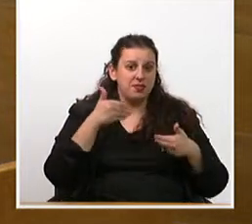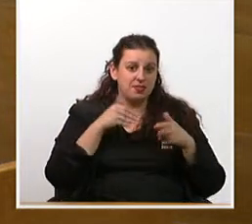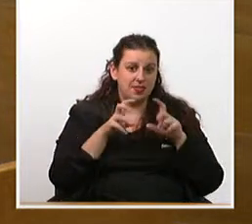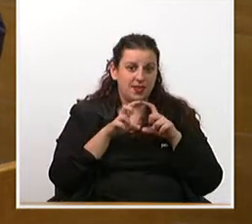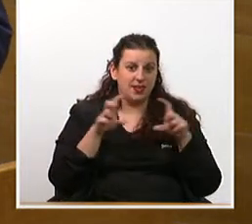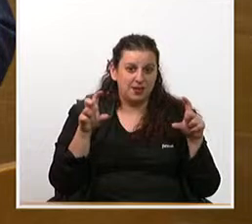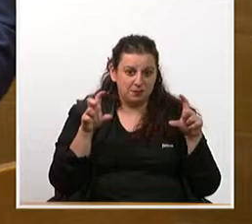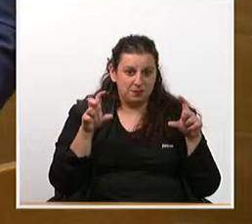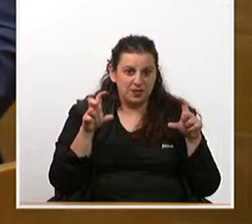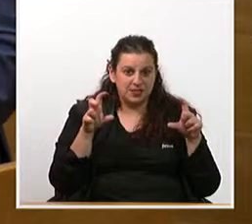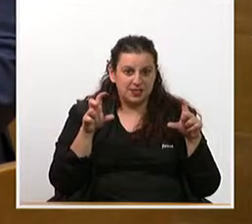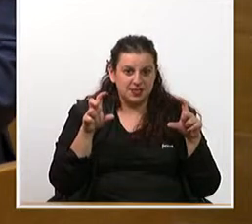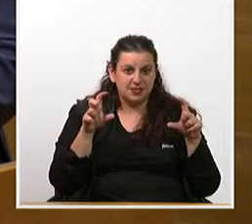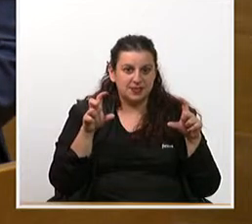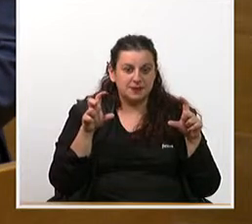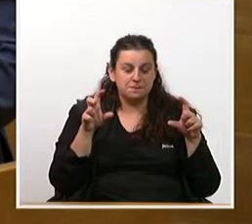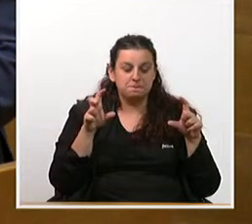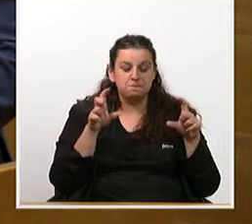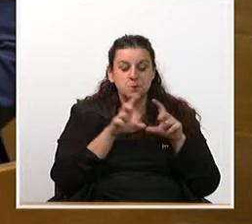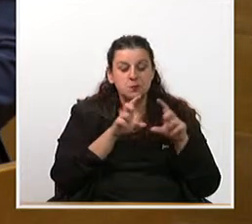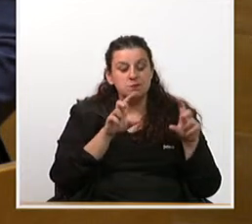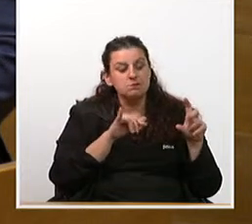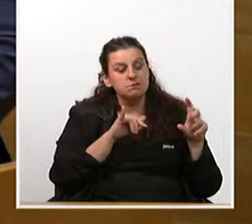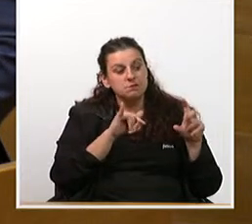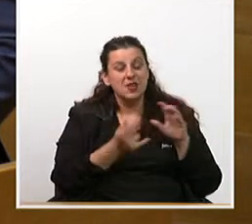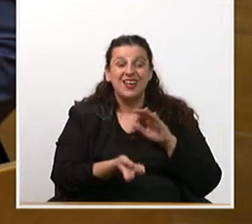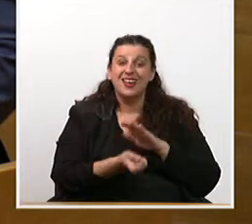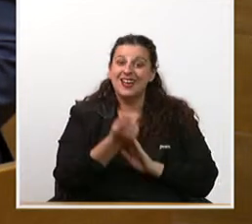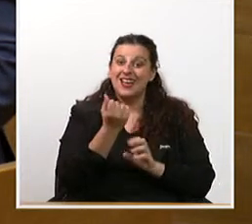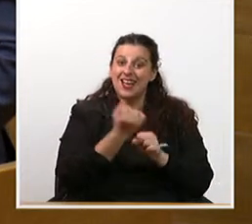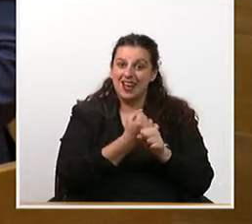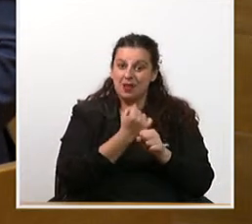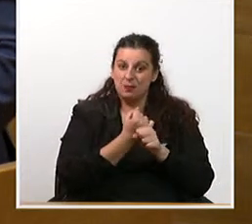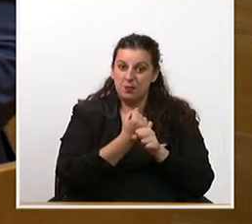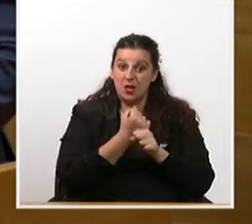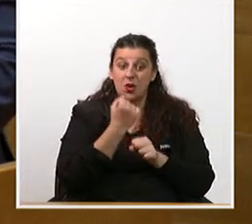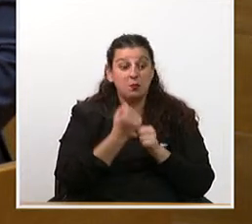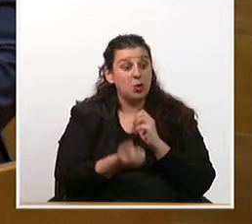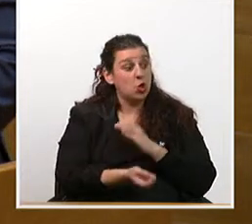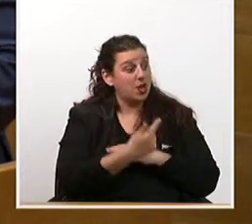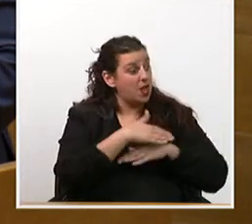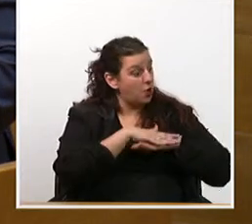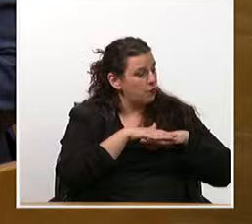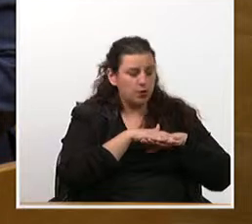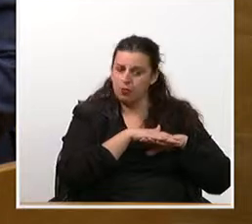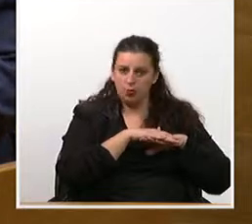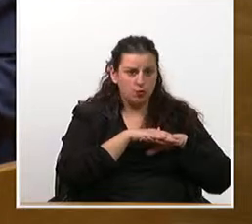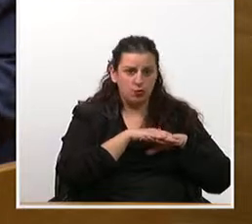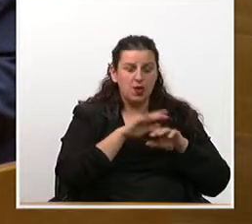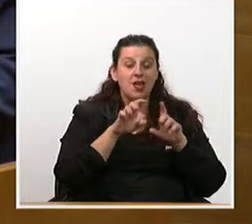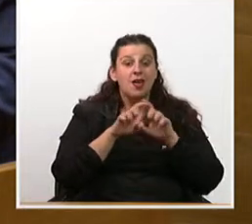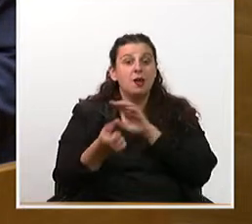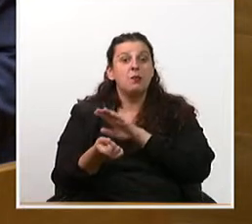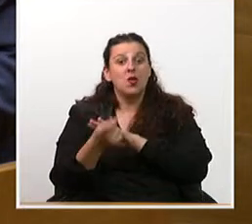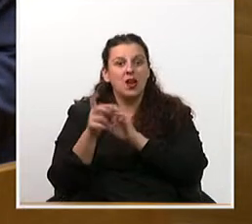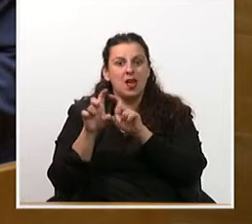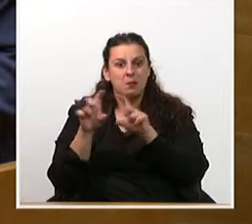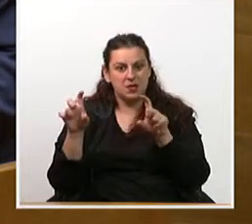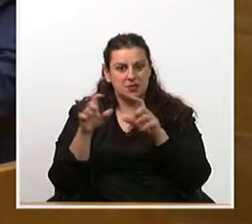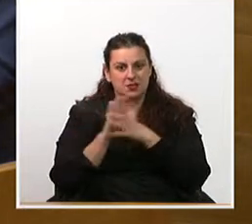son las que tienen que crear empleo el empleo no lo crean los gobiernos el empleo lo crean las